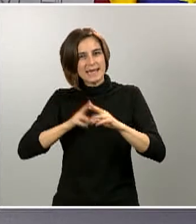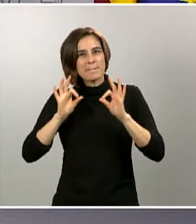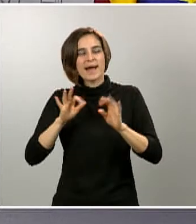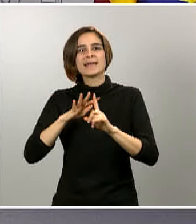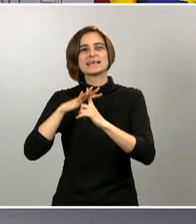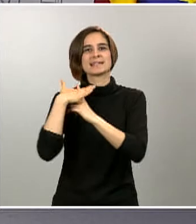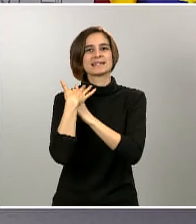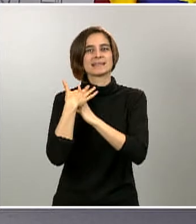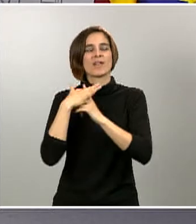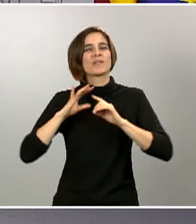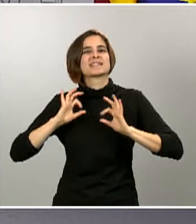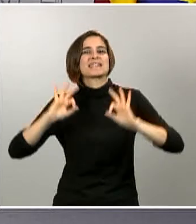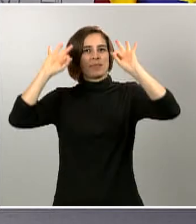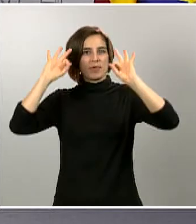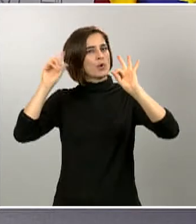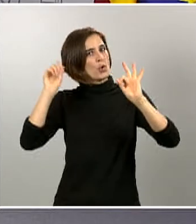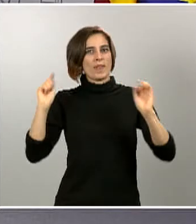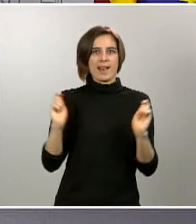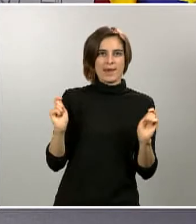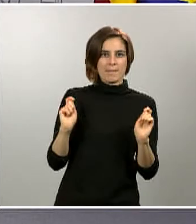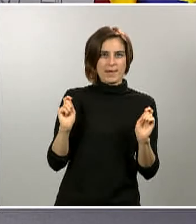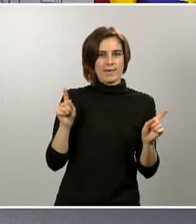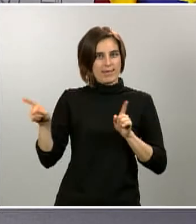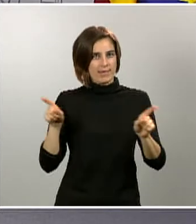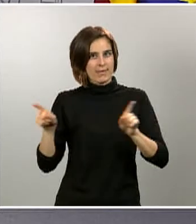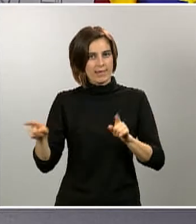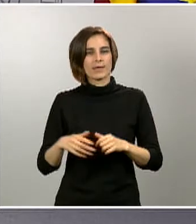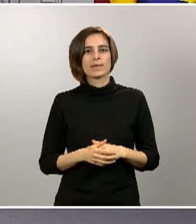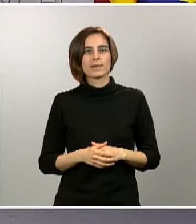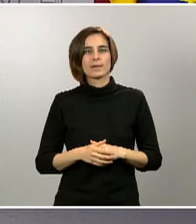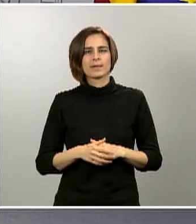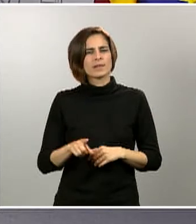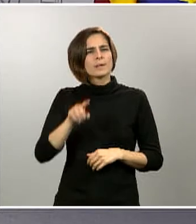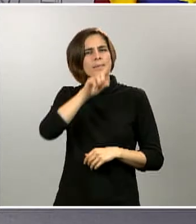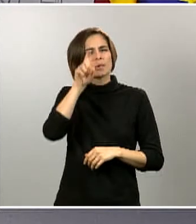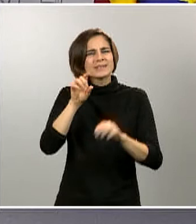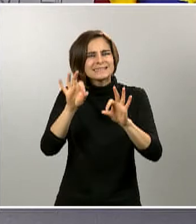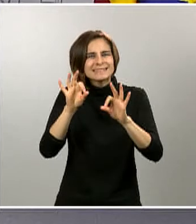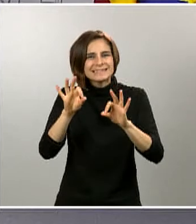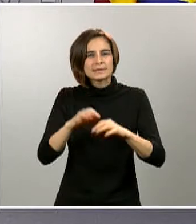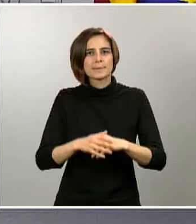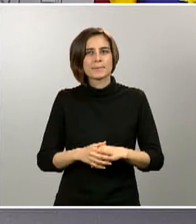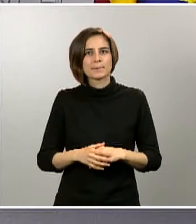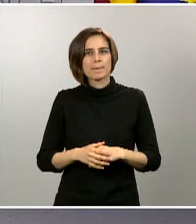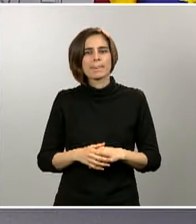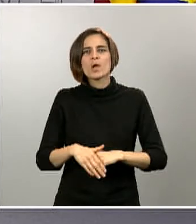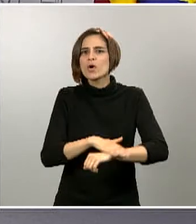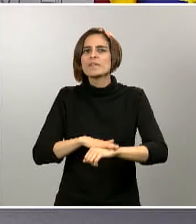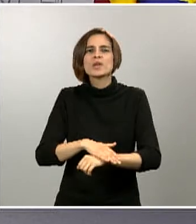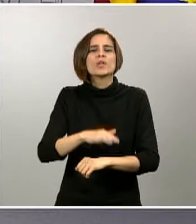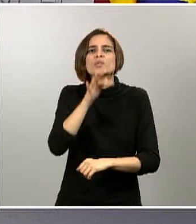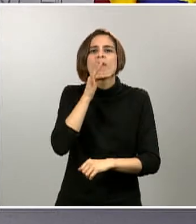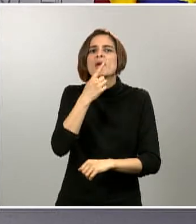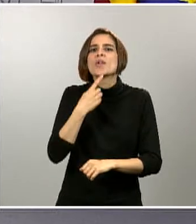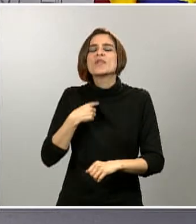muy concretamente por qué el Gobierno se niega todavía a facilitar el nombre del distribuidor español al que se compraron los test